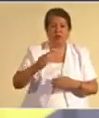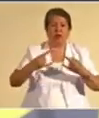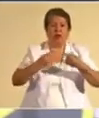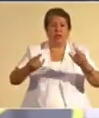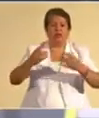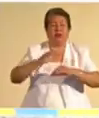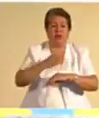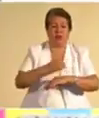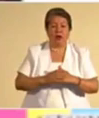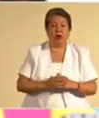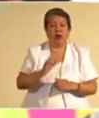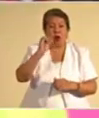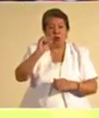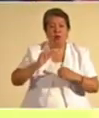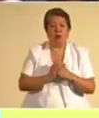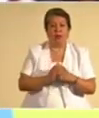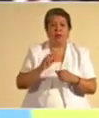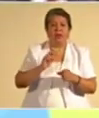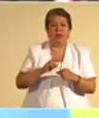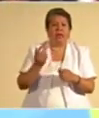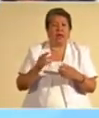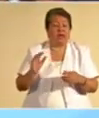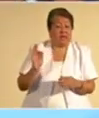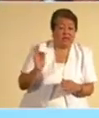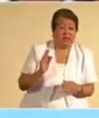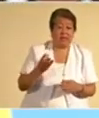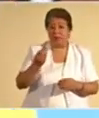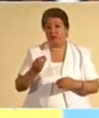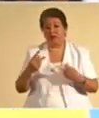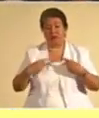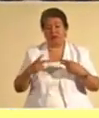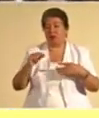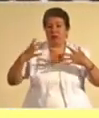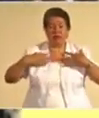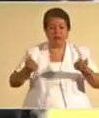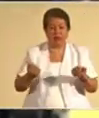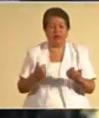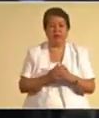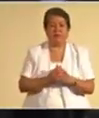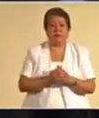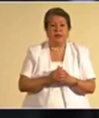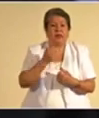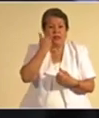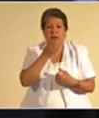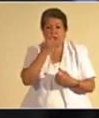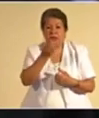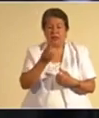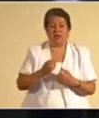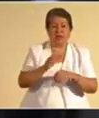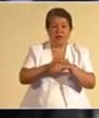histórico, un momento en el que tal vez a muchos no les llegue. Quiero decirles a ustedes,